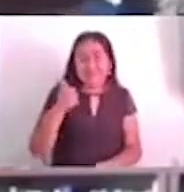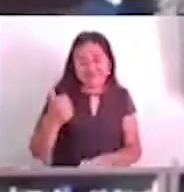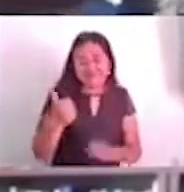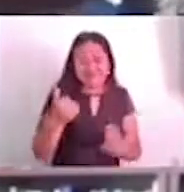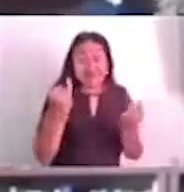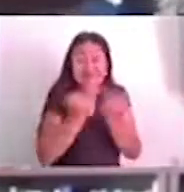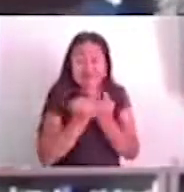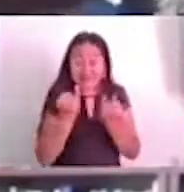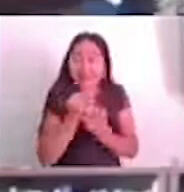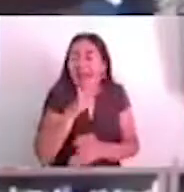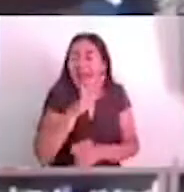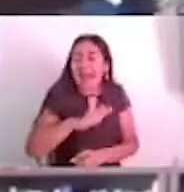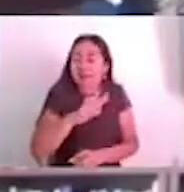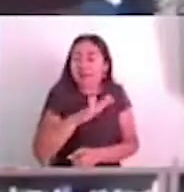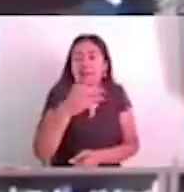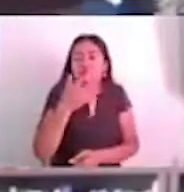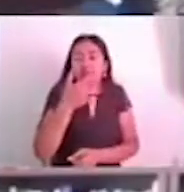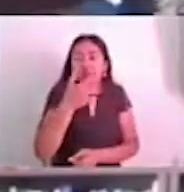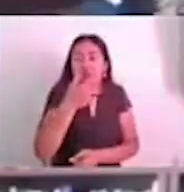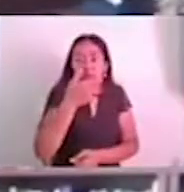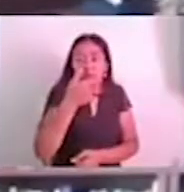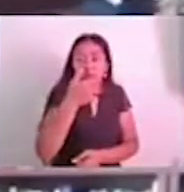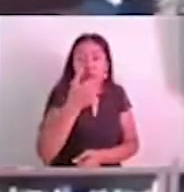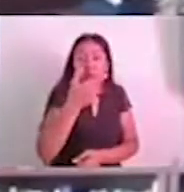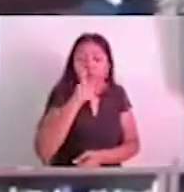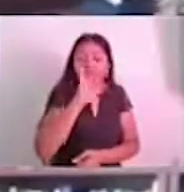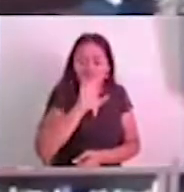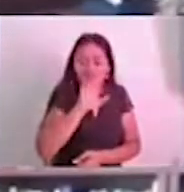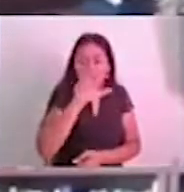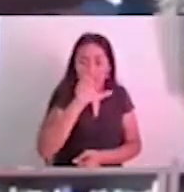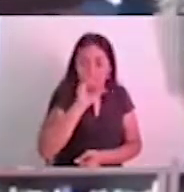caminar por esas laderas de la montaña y ver